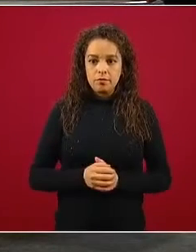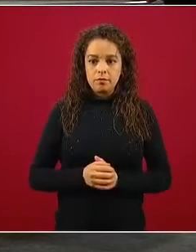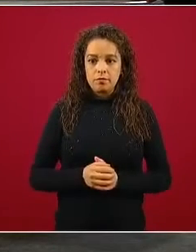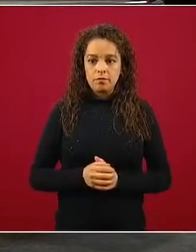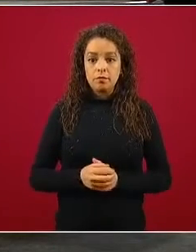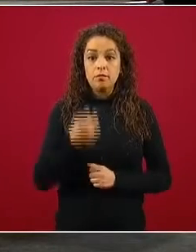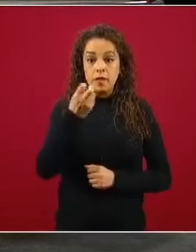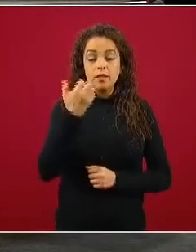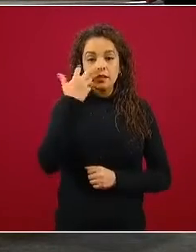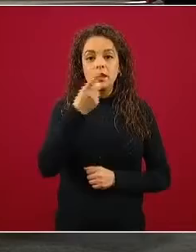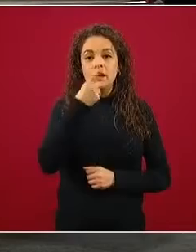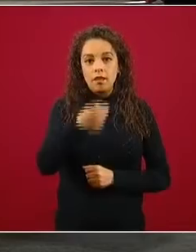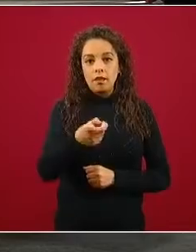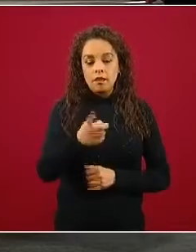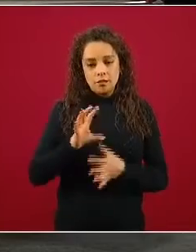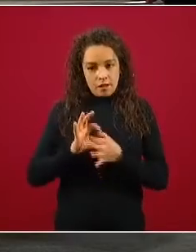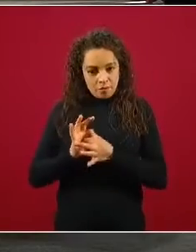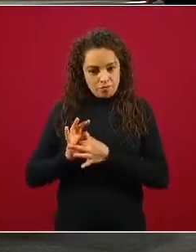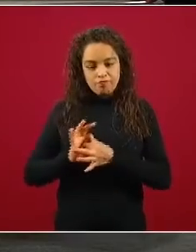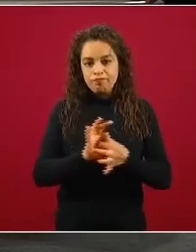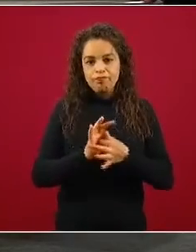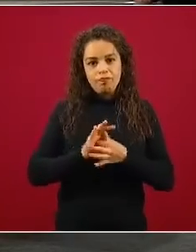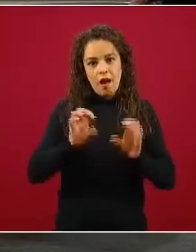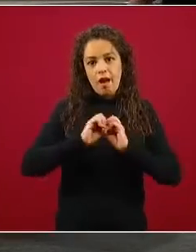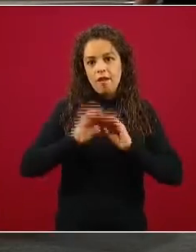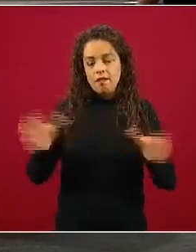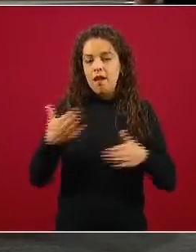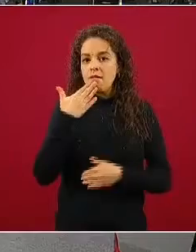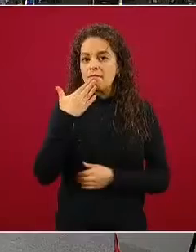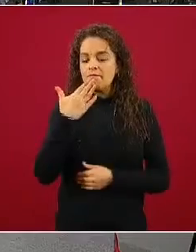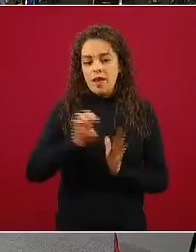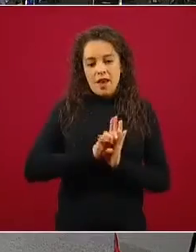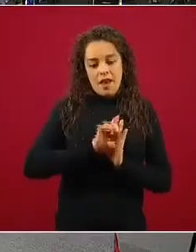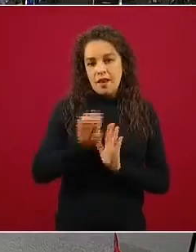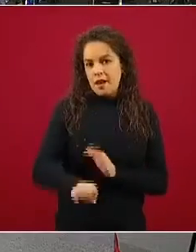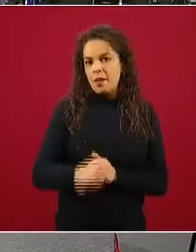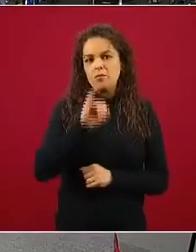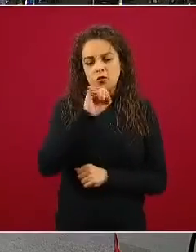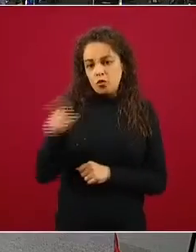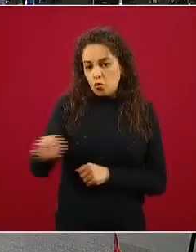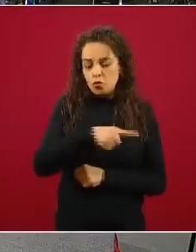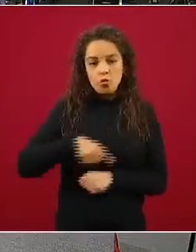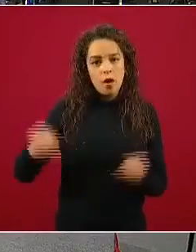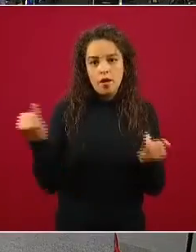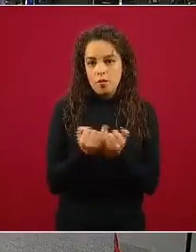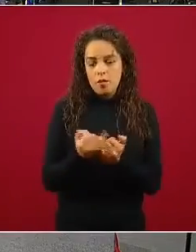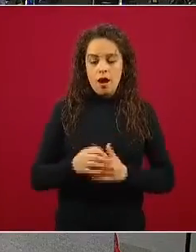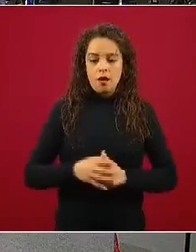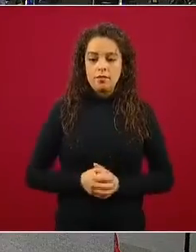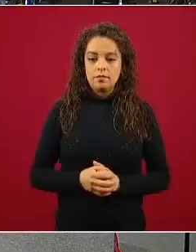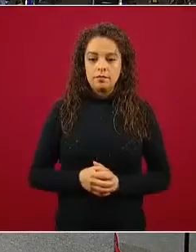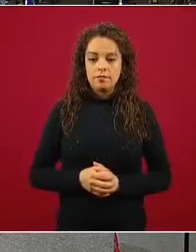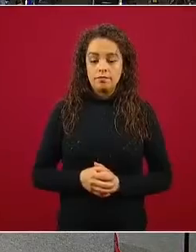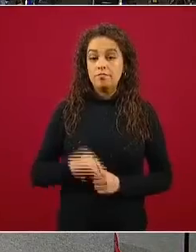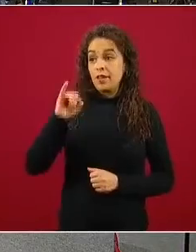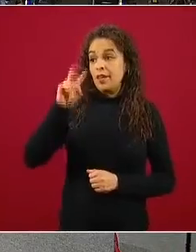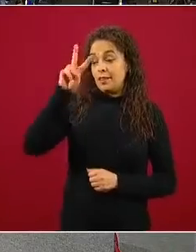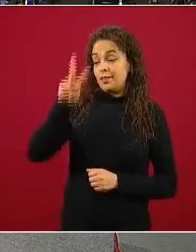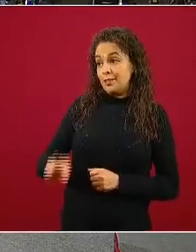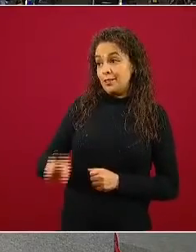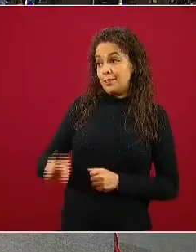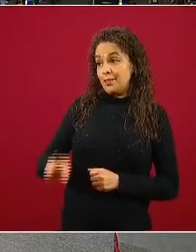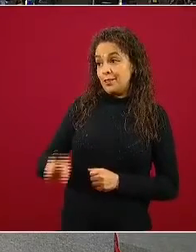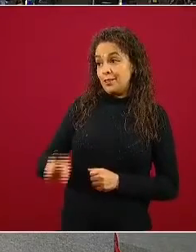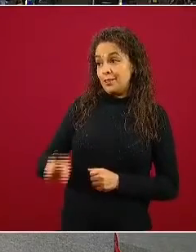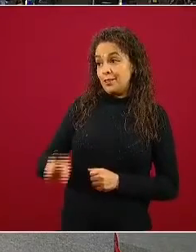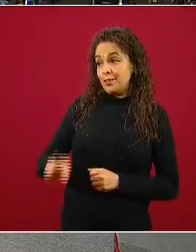congruencia. Y agrego aquí gracias por la pregunta y sobre la respuesta del maestro, efectivamente nos consta que lo ha estado usando desde el